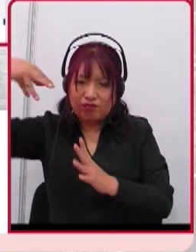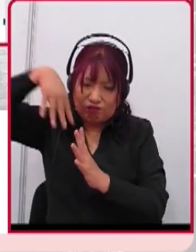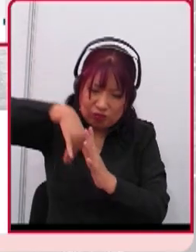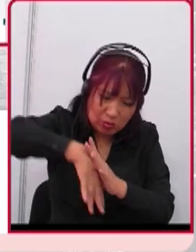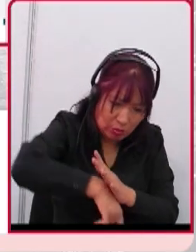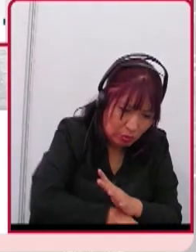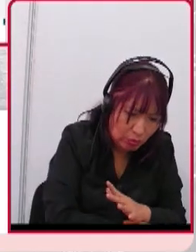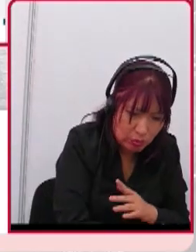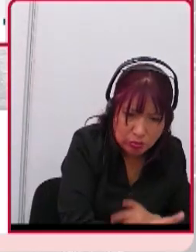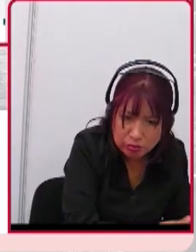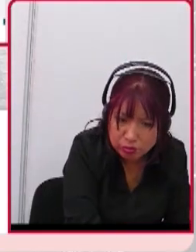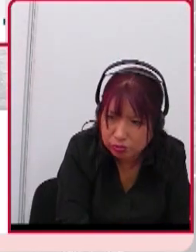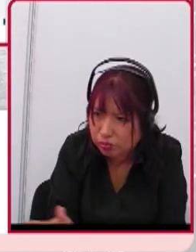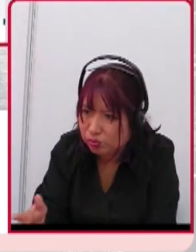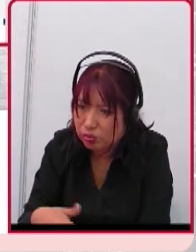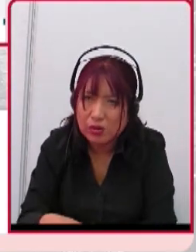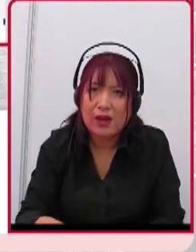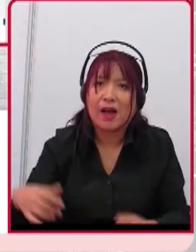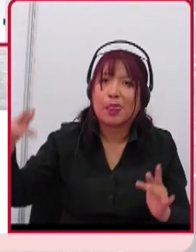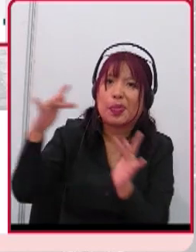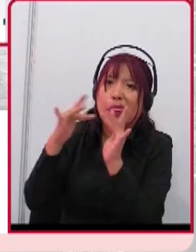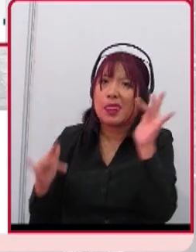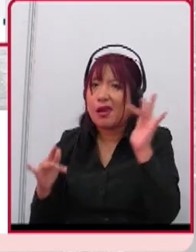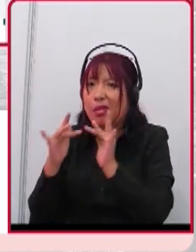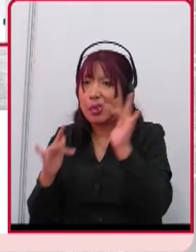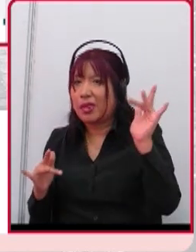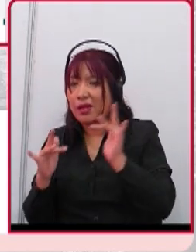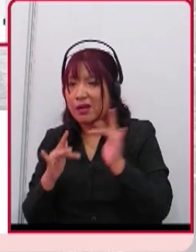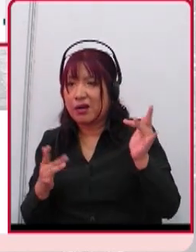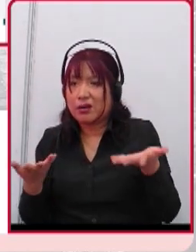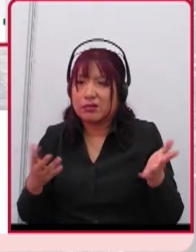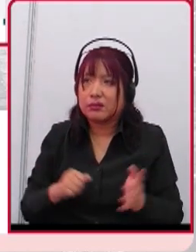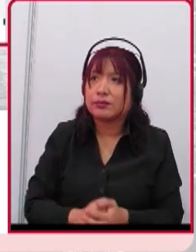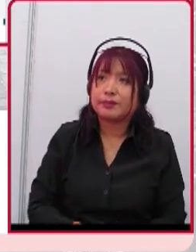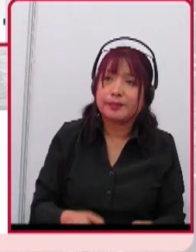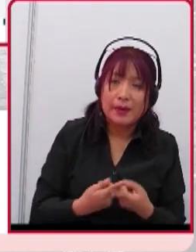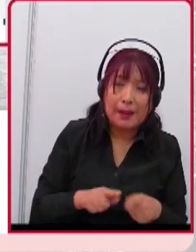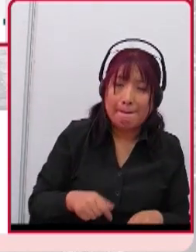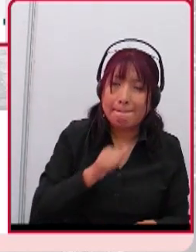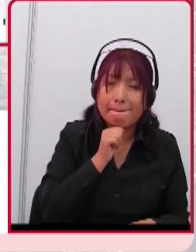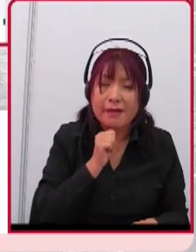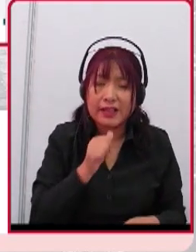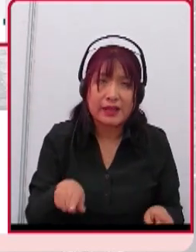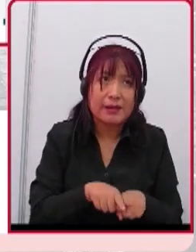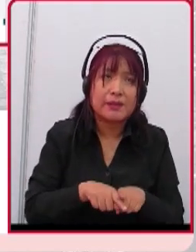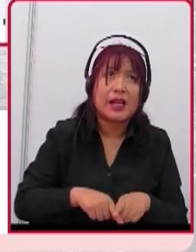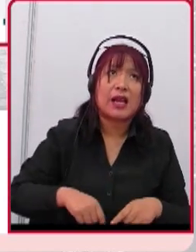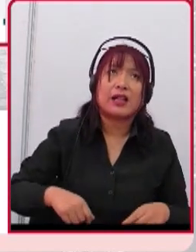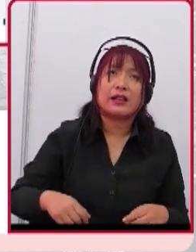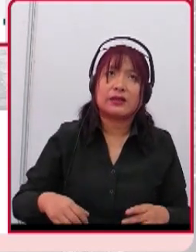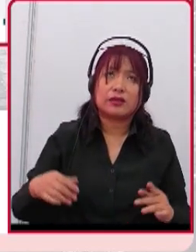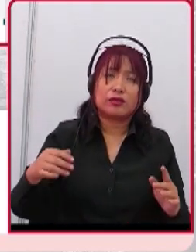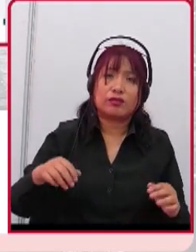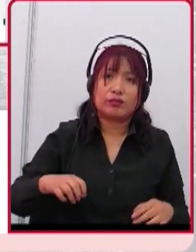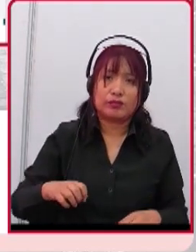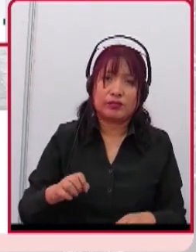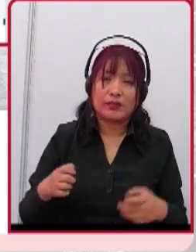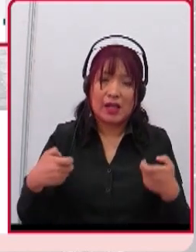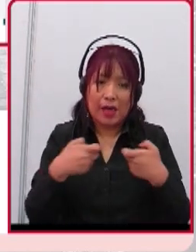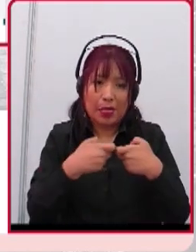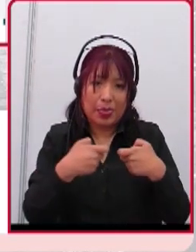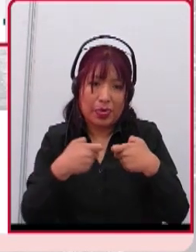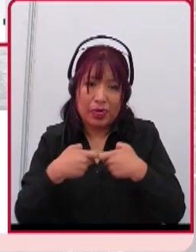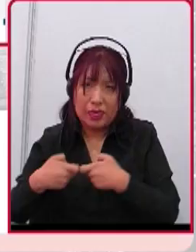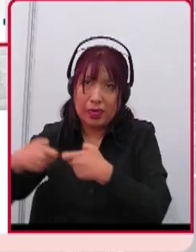subterráneas, ya sea este apartado por la falta directamente de las ondas electromagnéticas que puedan llegar directamente a